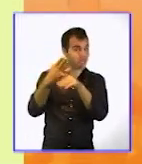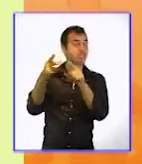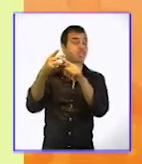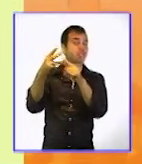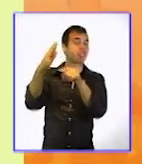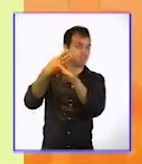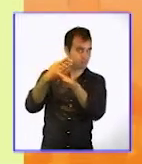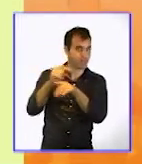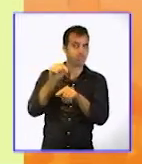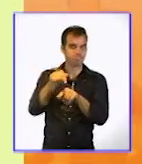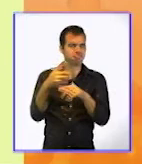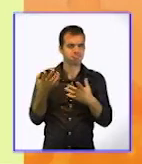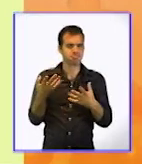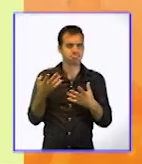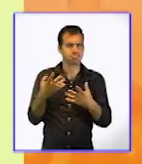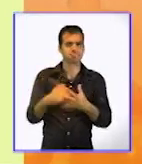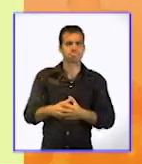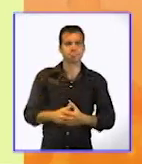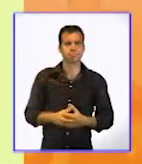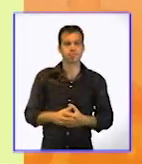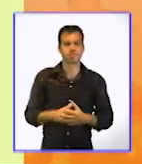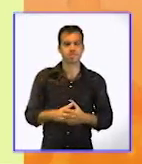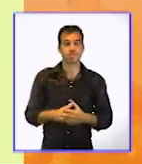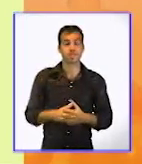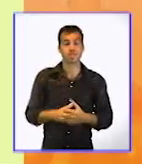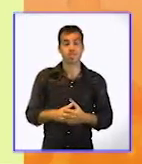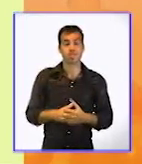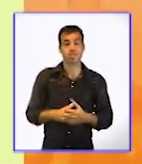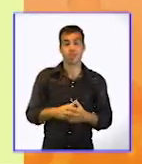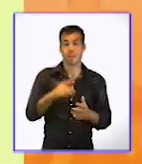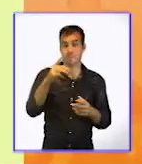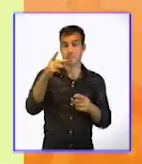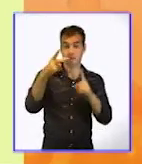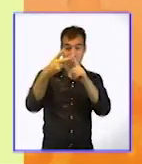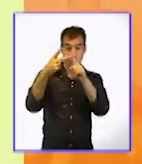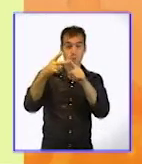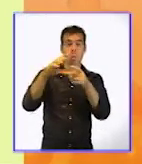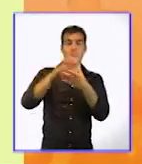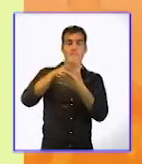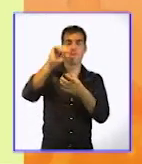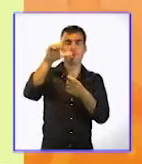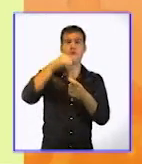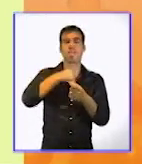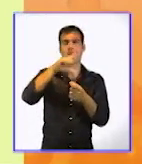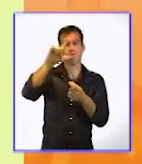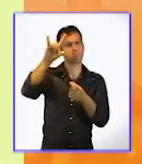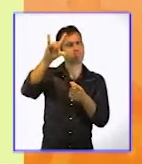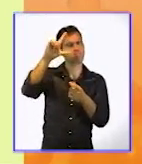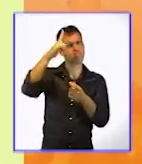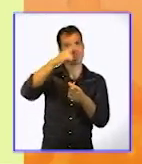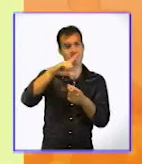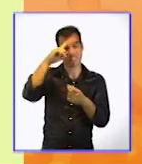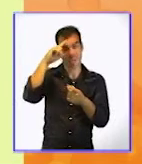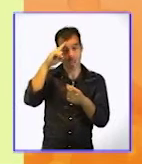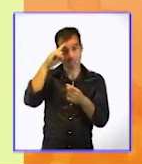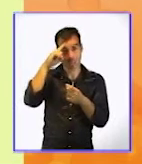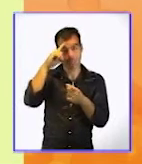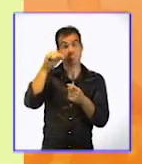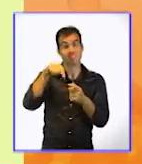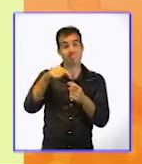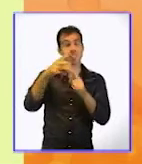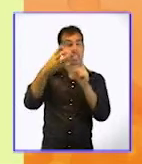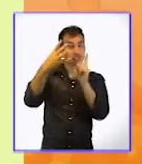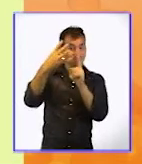decir, los fuertes solamente están en iones, los débiles y solubles en moléculas e iones y los poco solubles en sólido